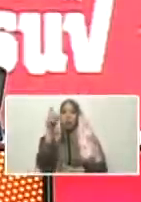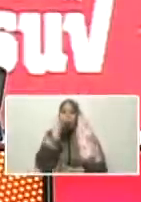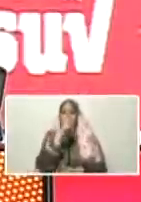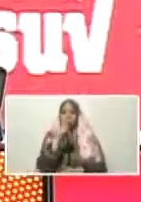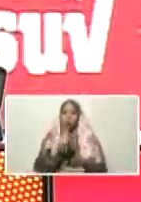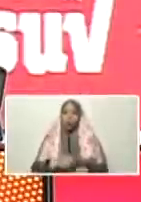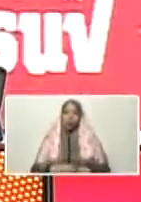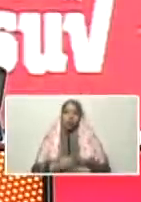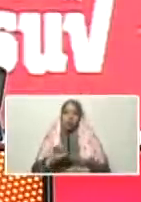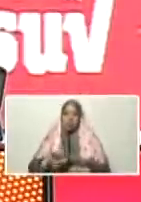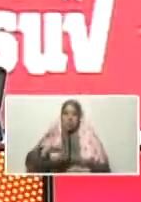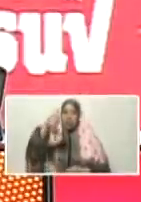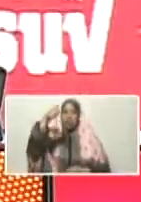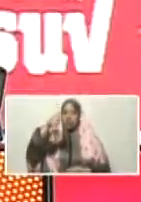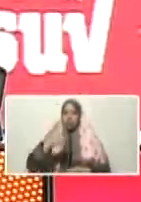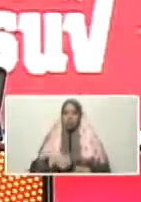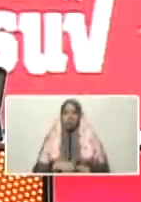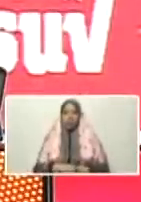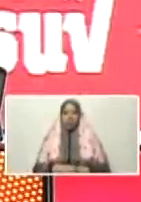y más